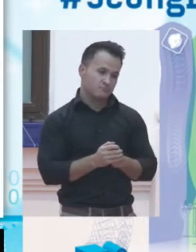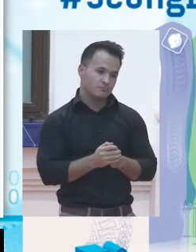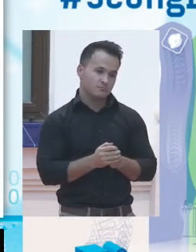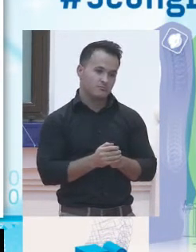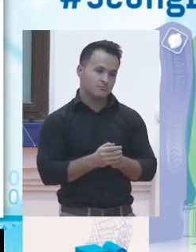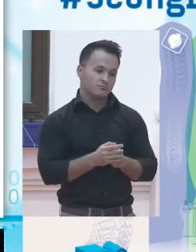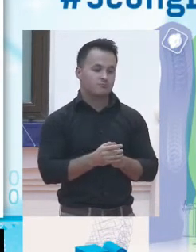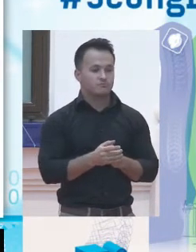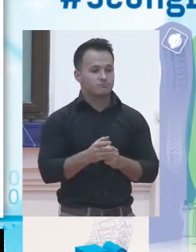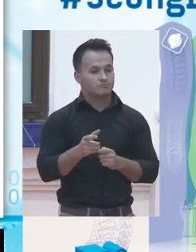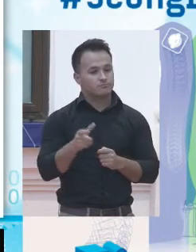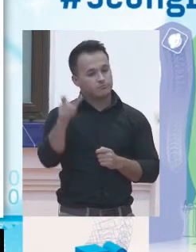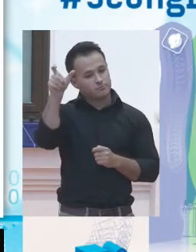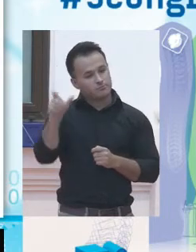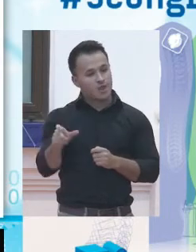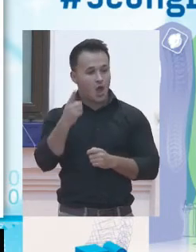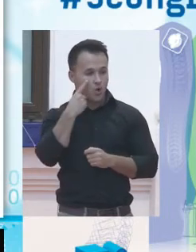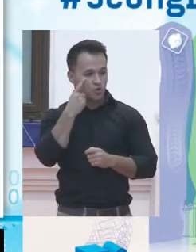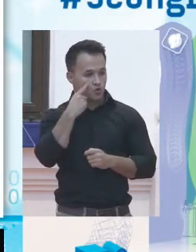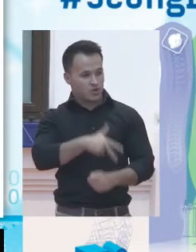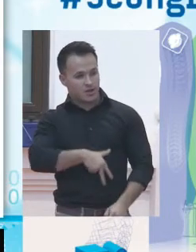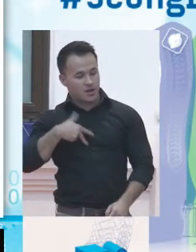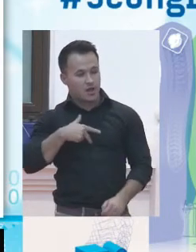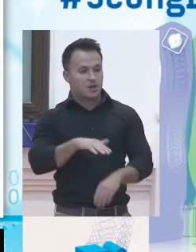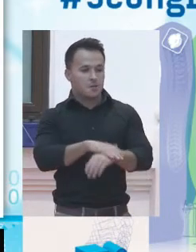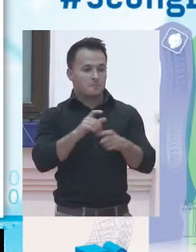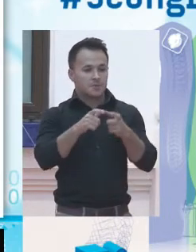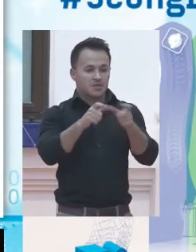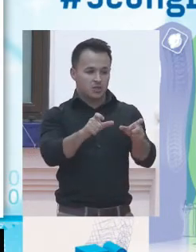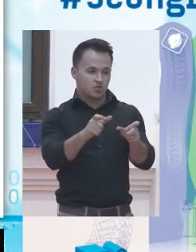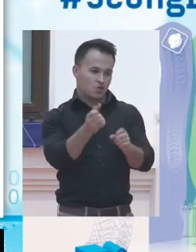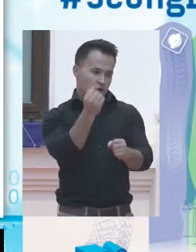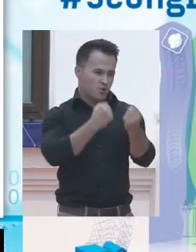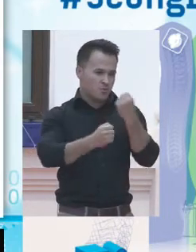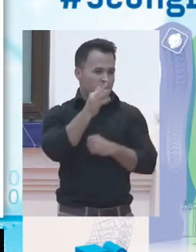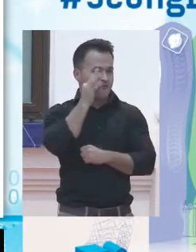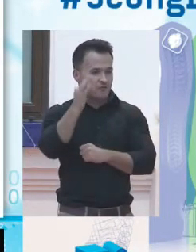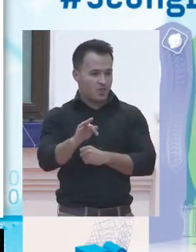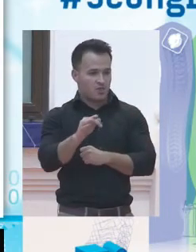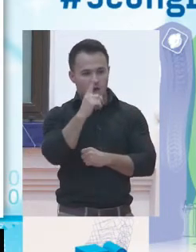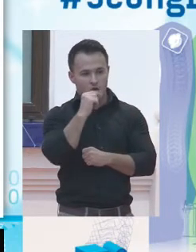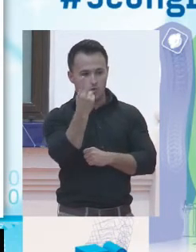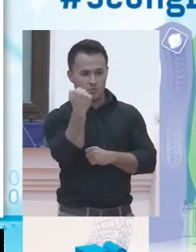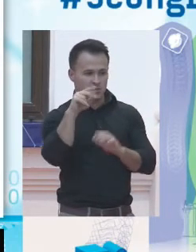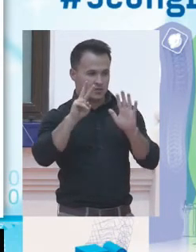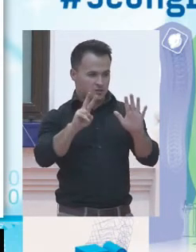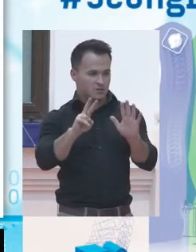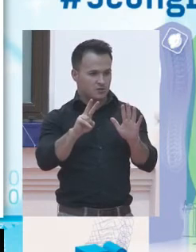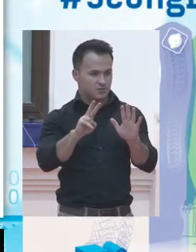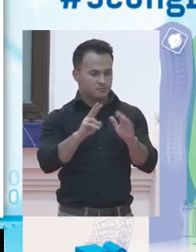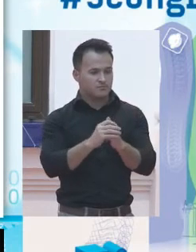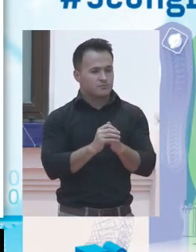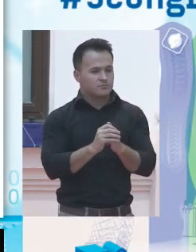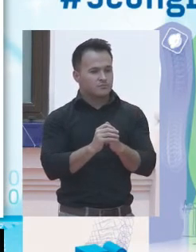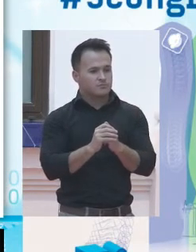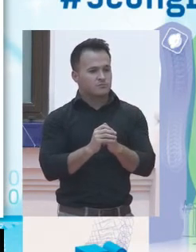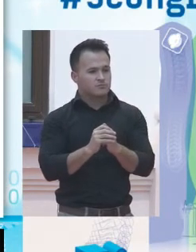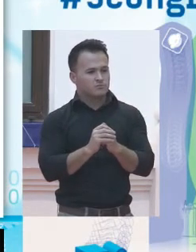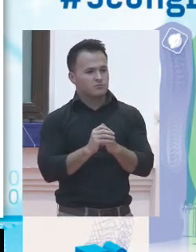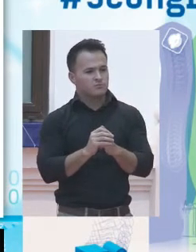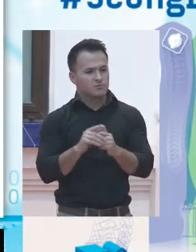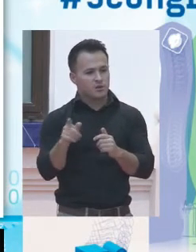Nuestro director general, Thierry Breton, era ministro de Economía de Francia de 2005 a 2007 y tiene una visión de a dónde tenemos que ir, cómo ser